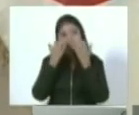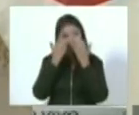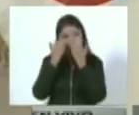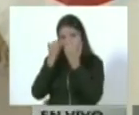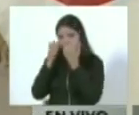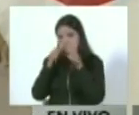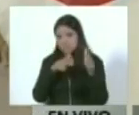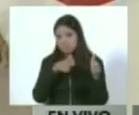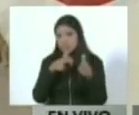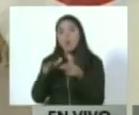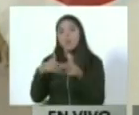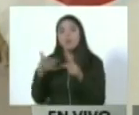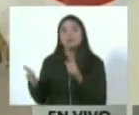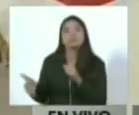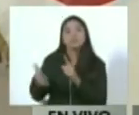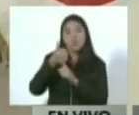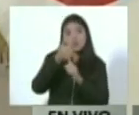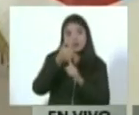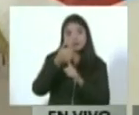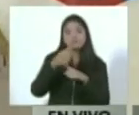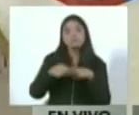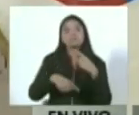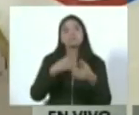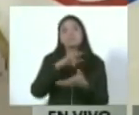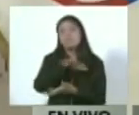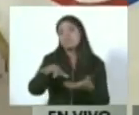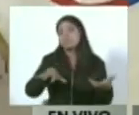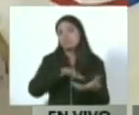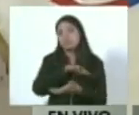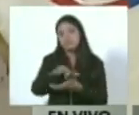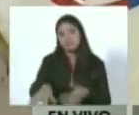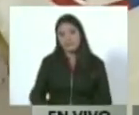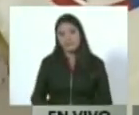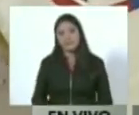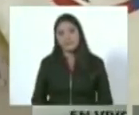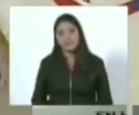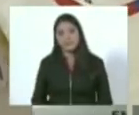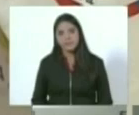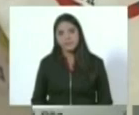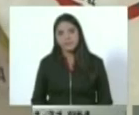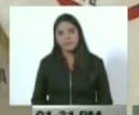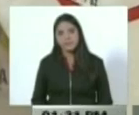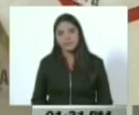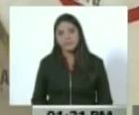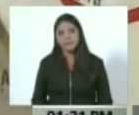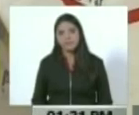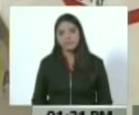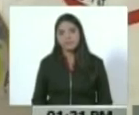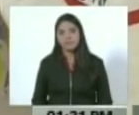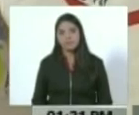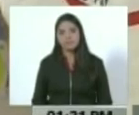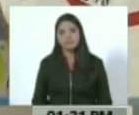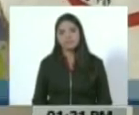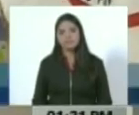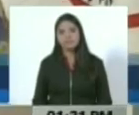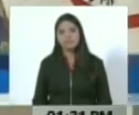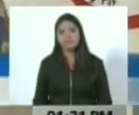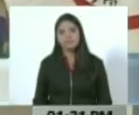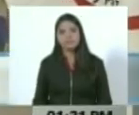terroristas y lograr efectos desestabilizadores. Igualmente,